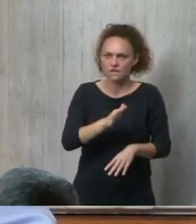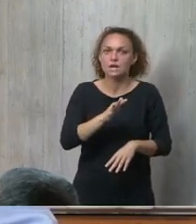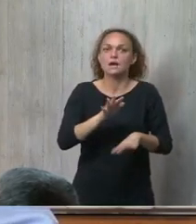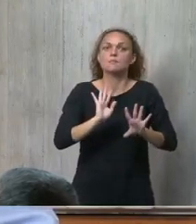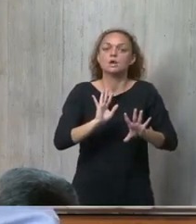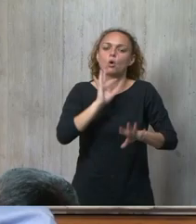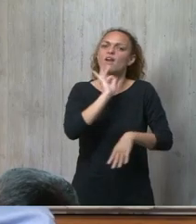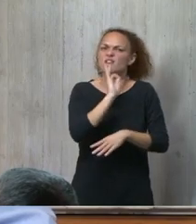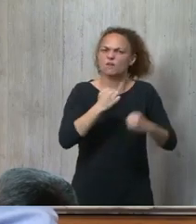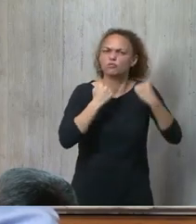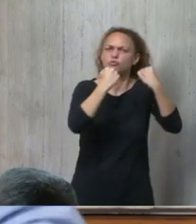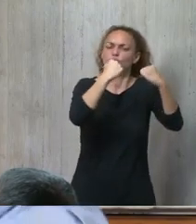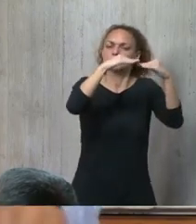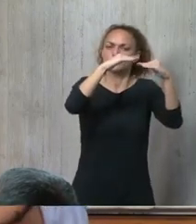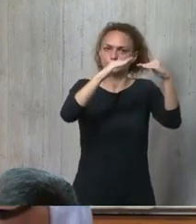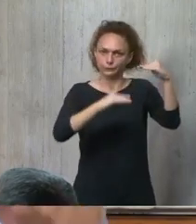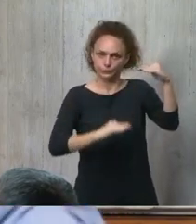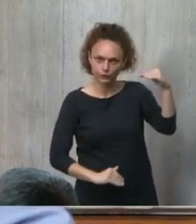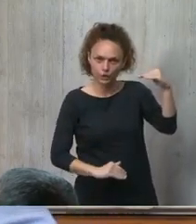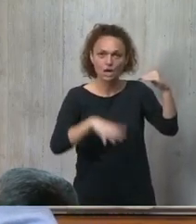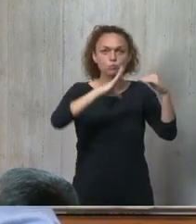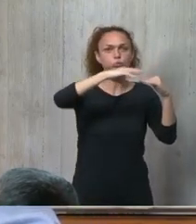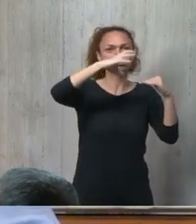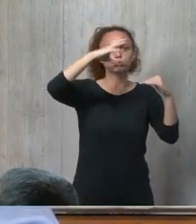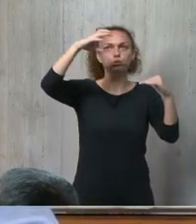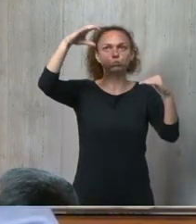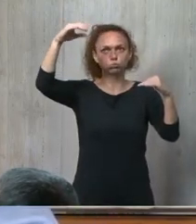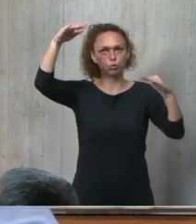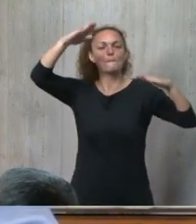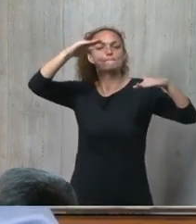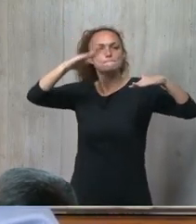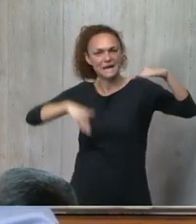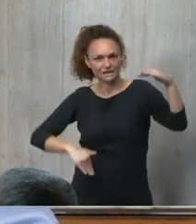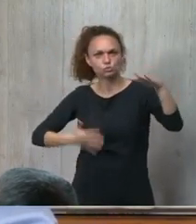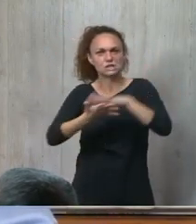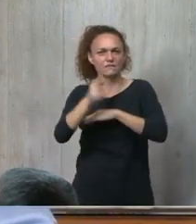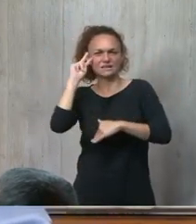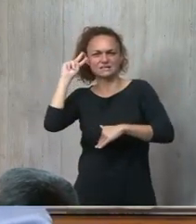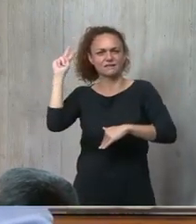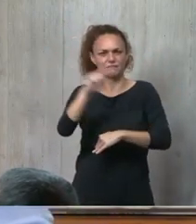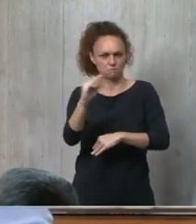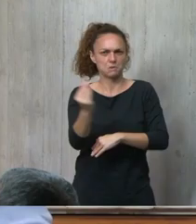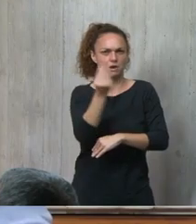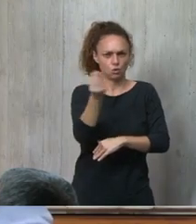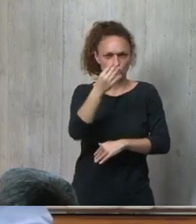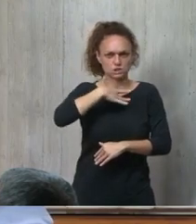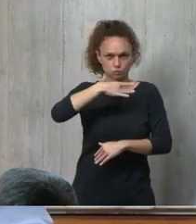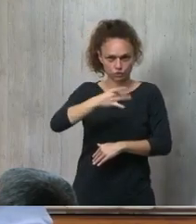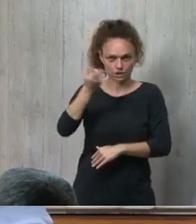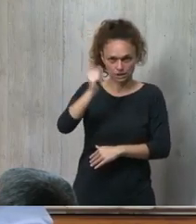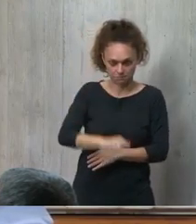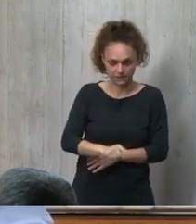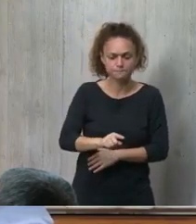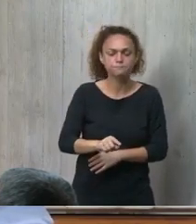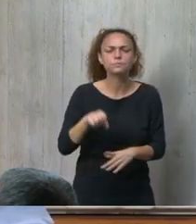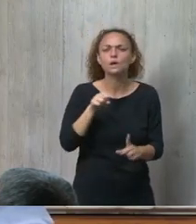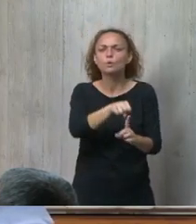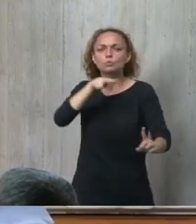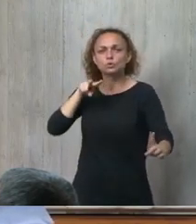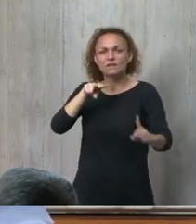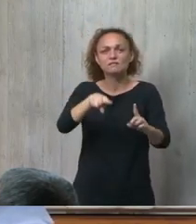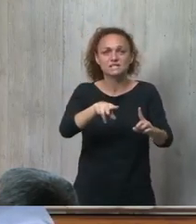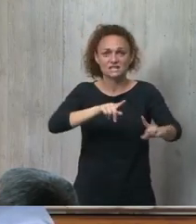mucho, también ha descendido el humo, esto permite una visibilidad mejor. Desde el punto de vista de la dirección del